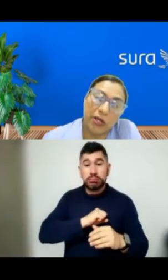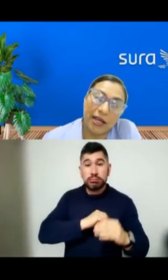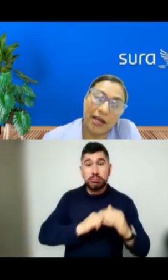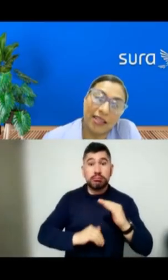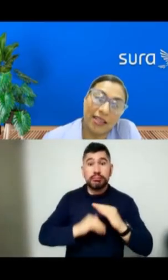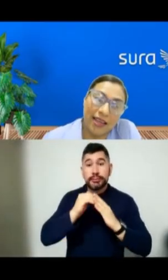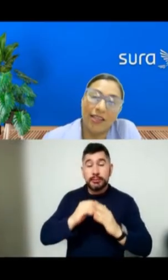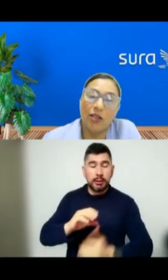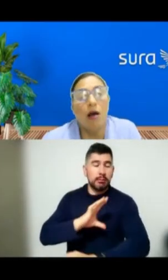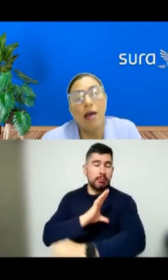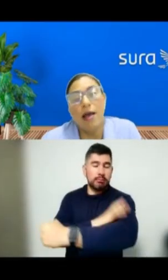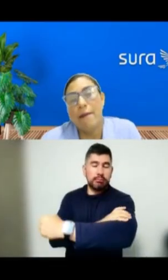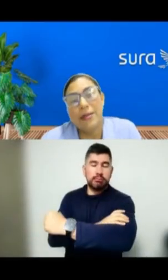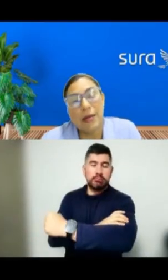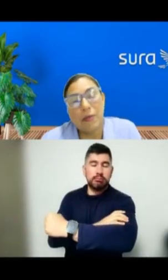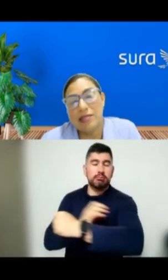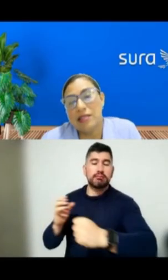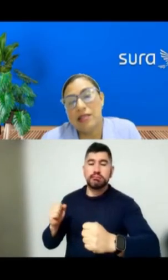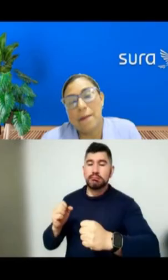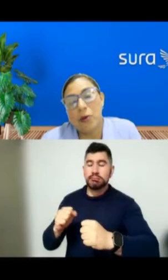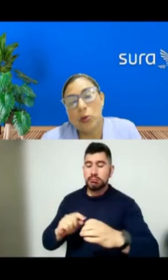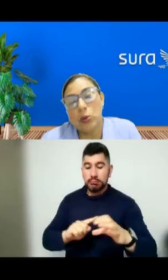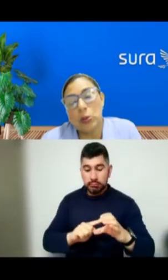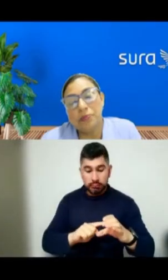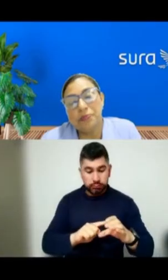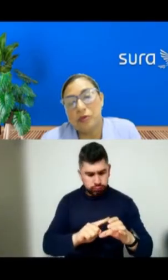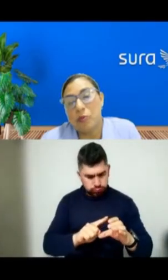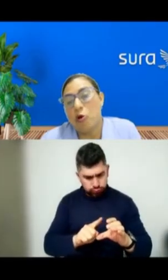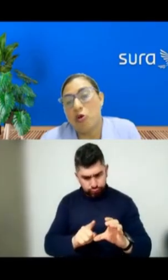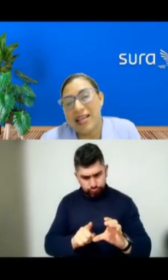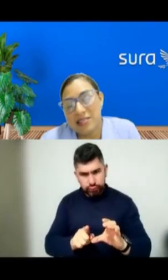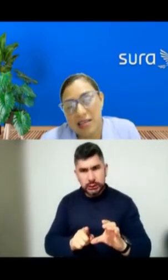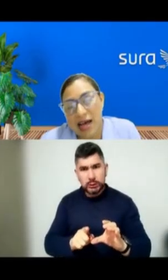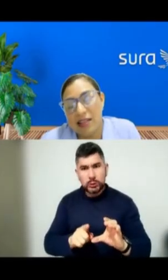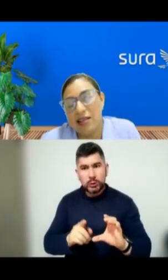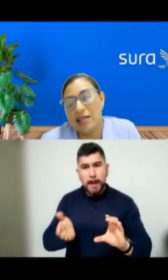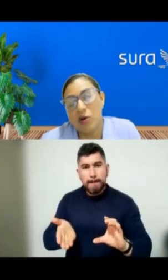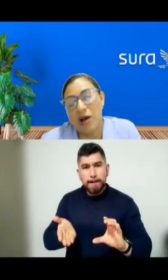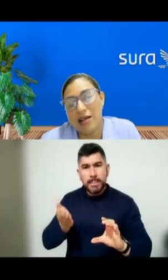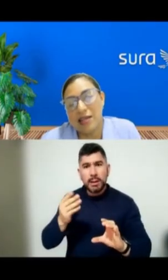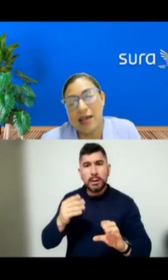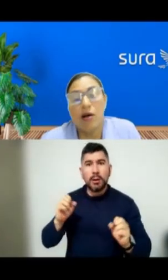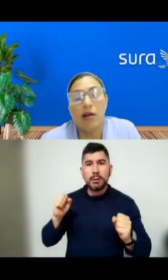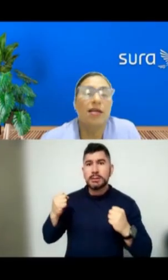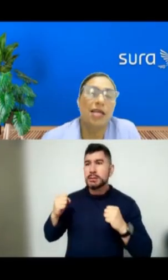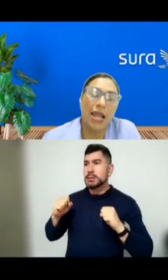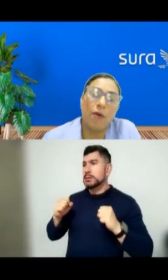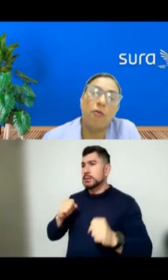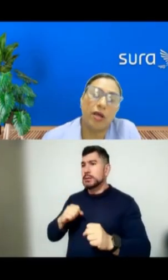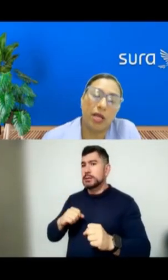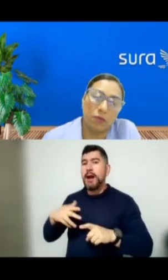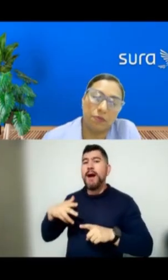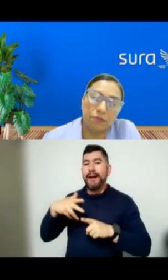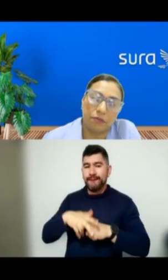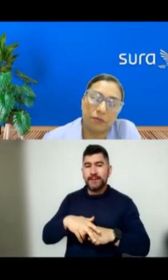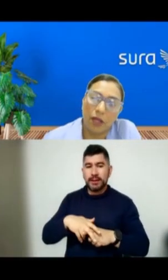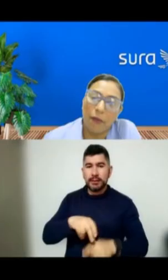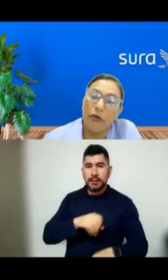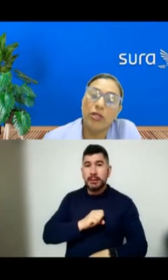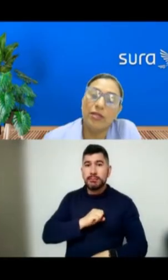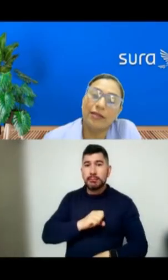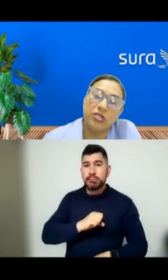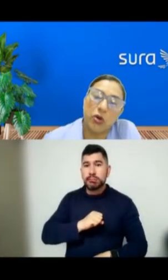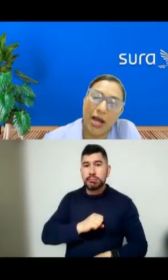que nos están atendiendo empezamos a sentir de pronto un poco de ansiedad y esto hace que se eleve un